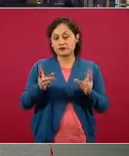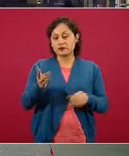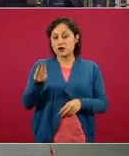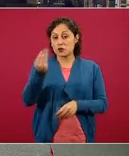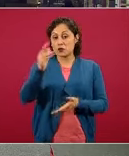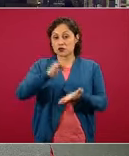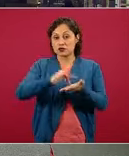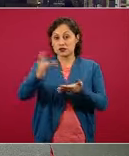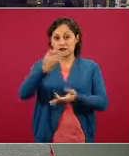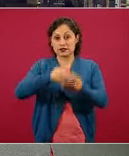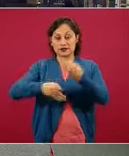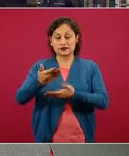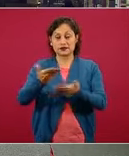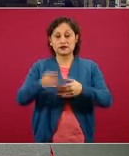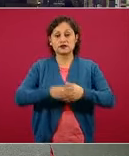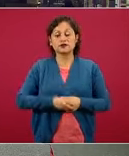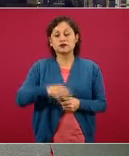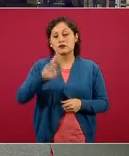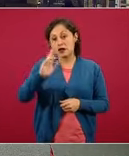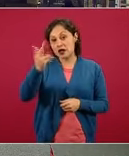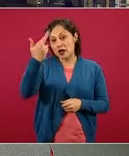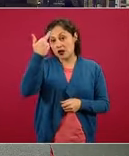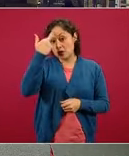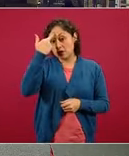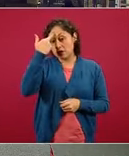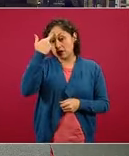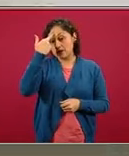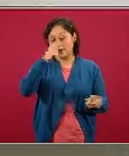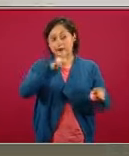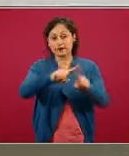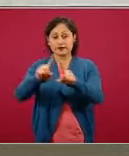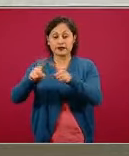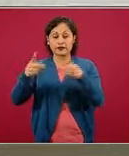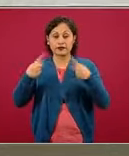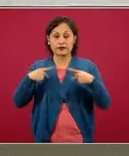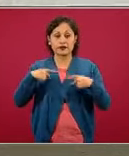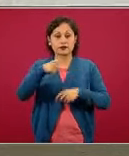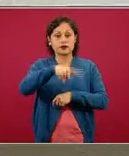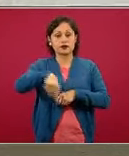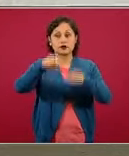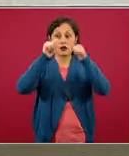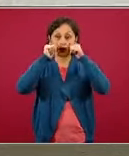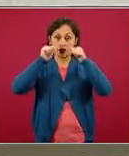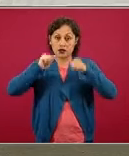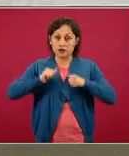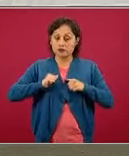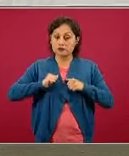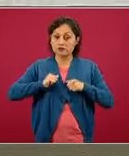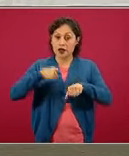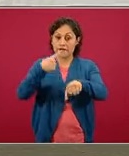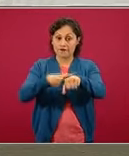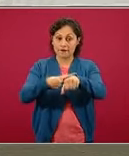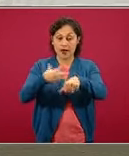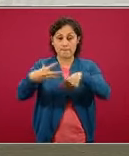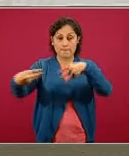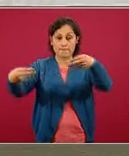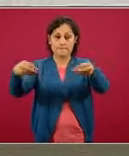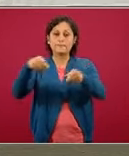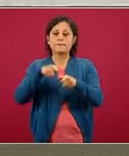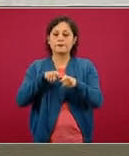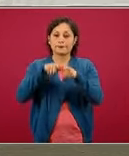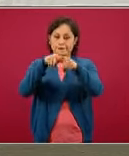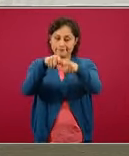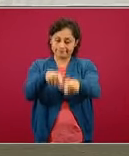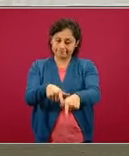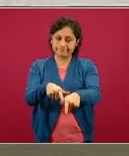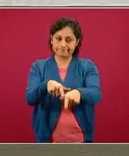a todos. Recordamos a las personas que nos sintonizan, la epidemia todavía no se termina. La